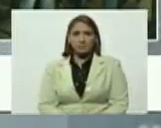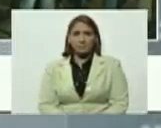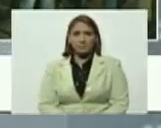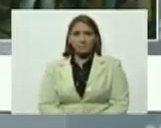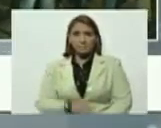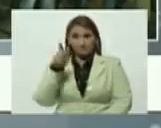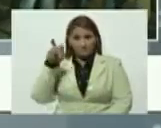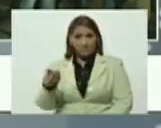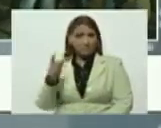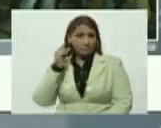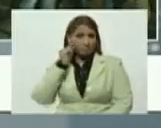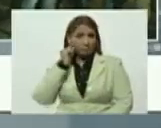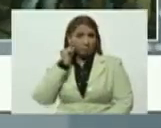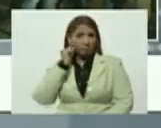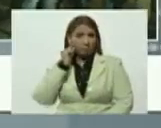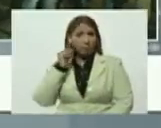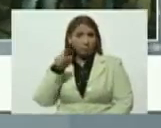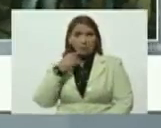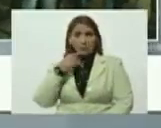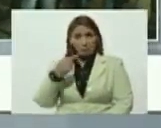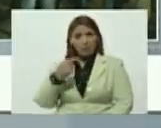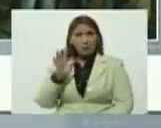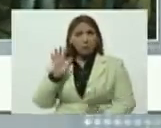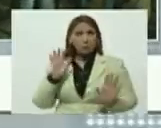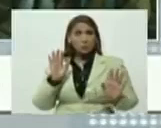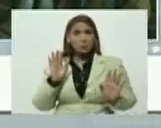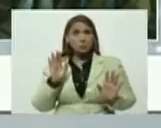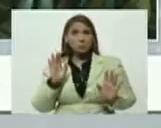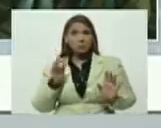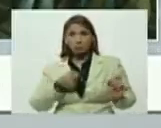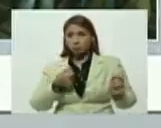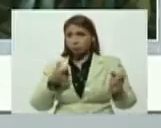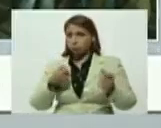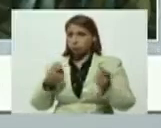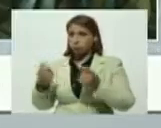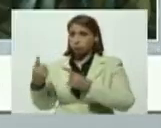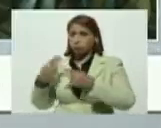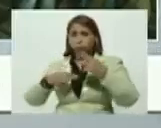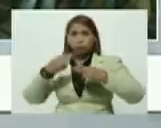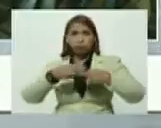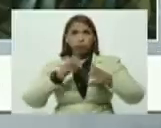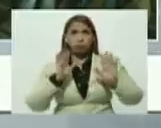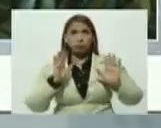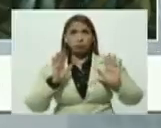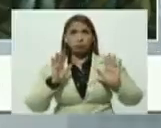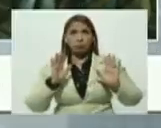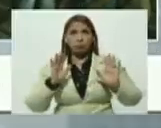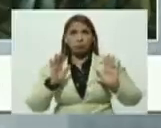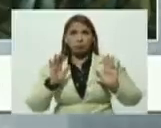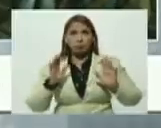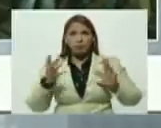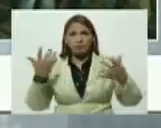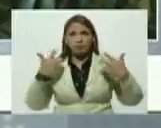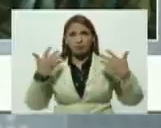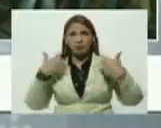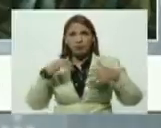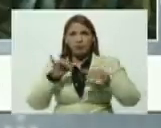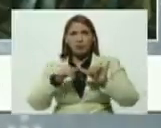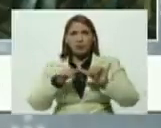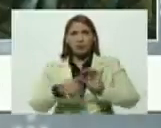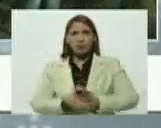Melis Marín es cabillera, ella dice que es cabillera. Y de cabillera se va a formar como ingeniera.